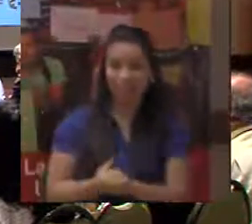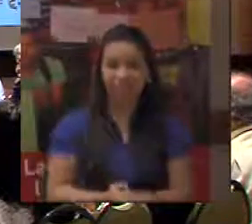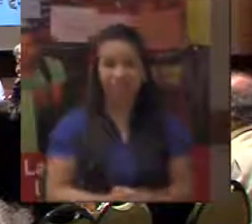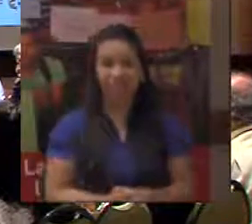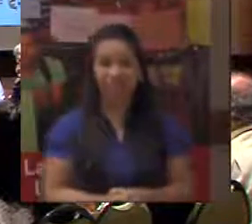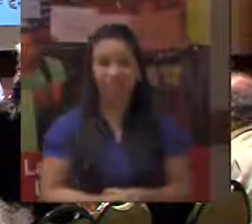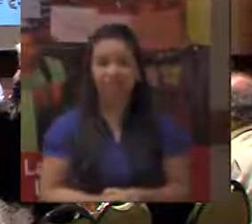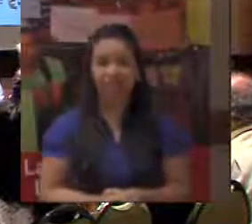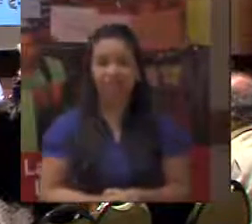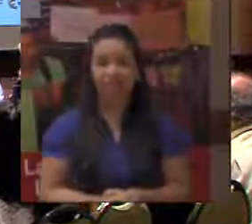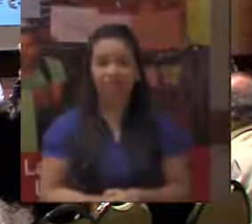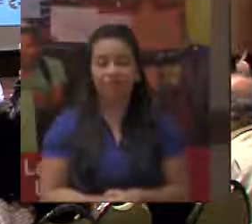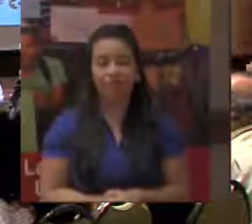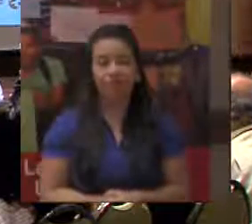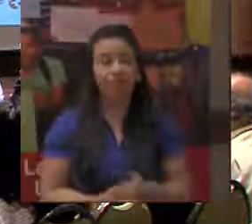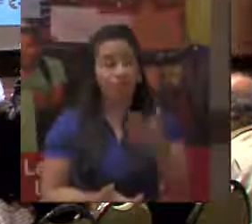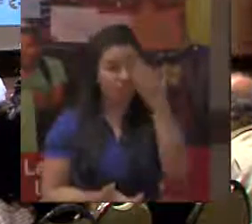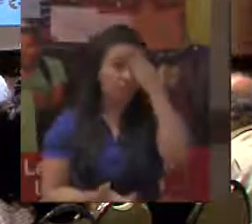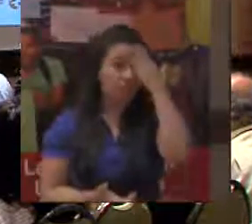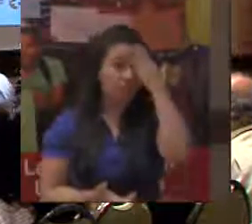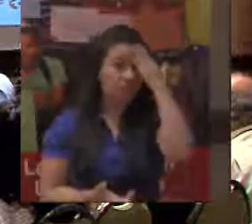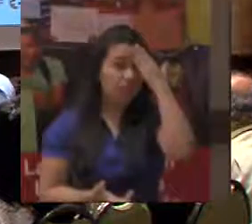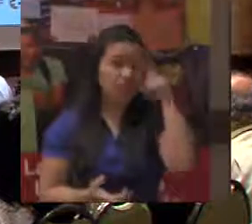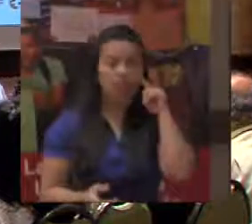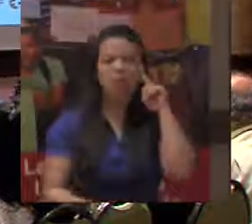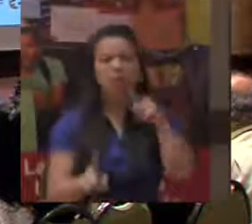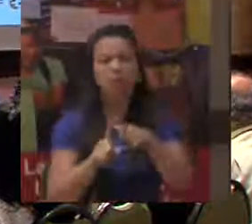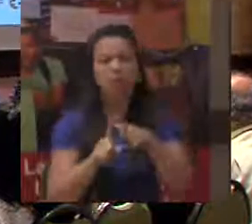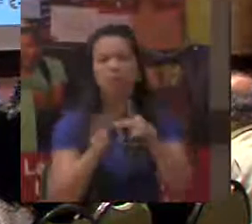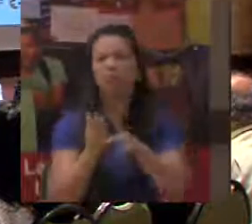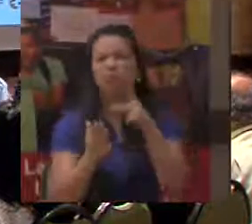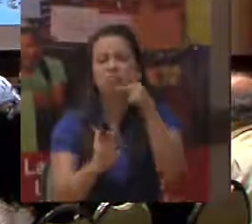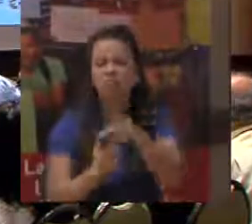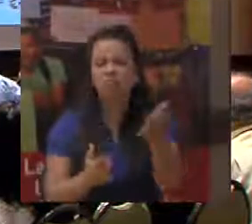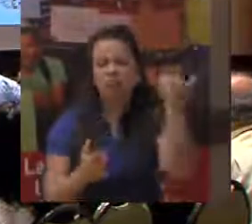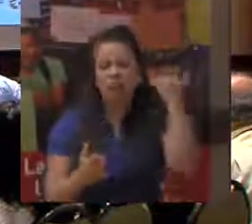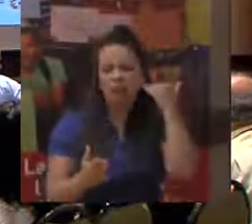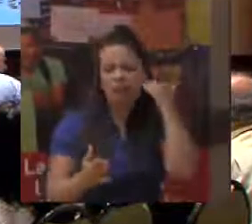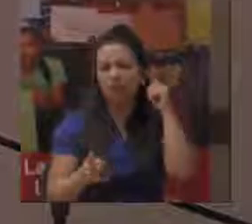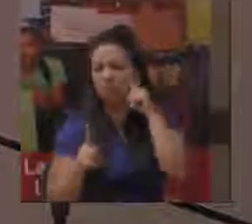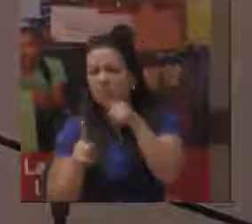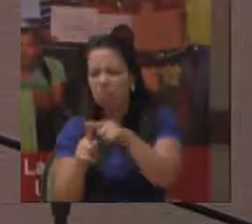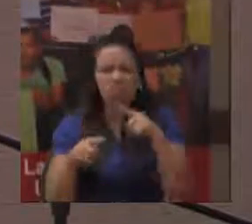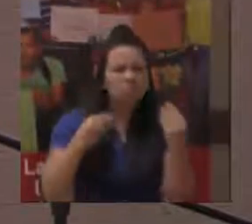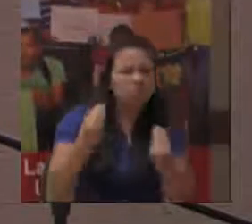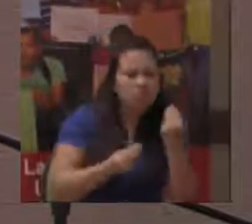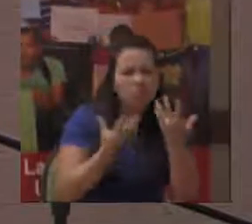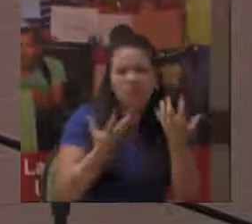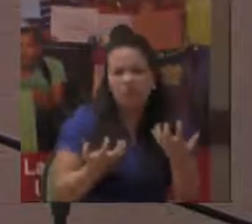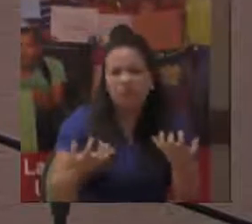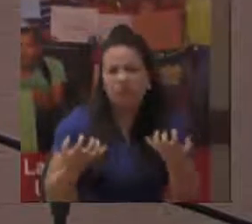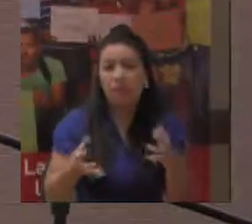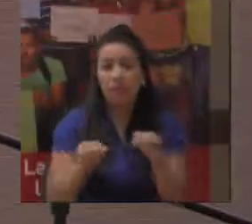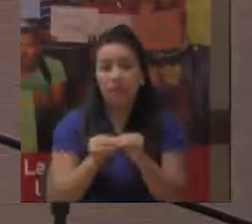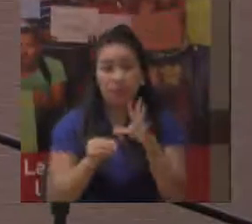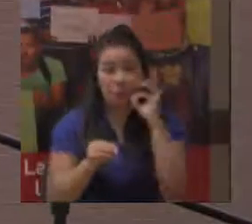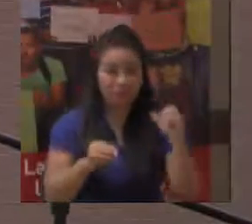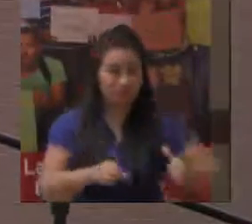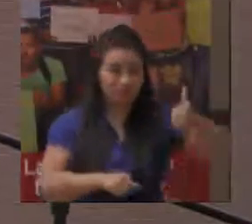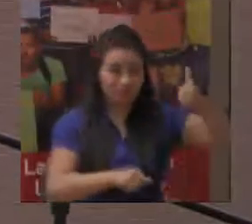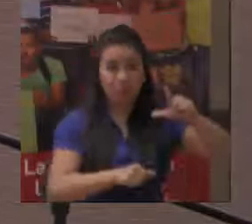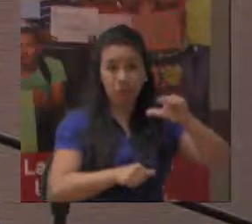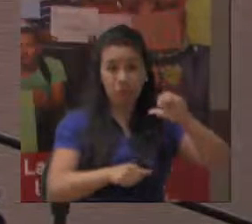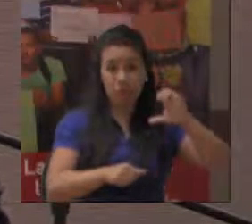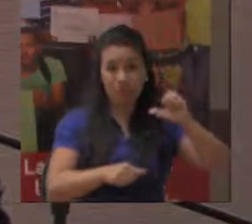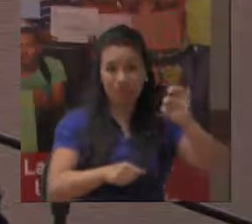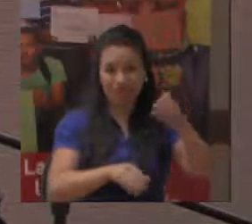Para poder lograr los objetivos propuestos por la Dirección General de la entidad, así como los resultados esbozados por el director programático, Lucas